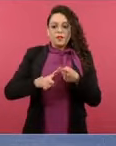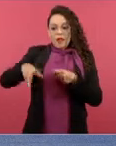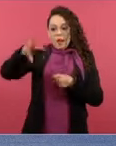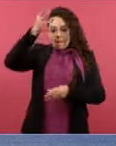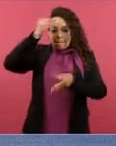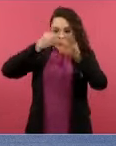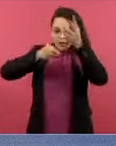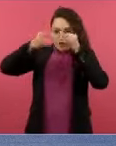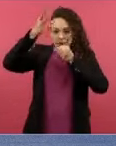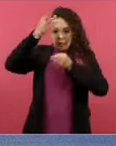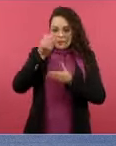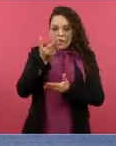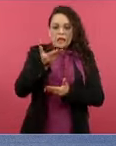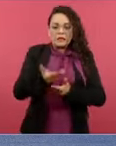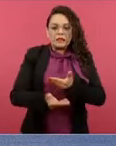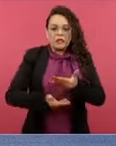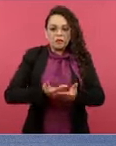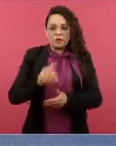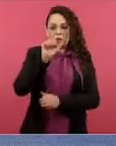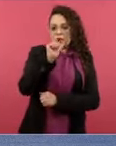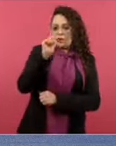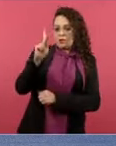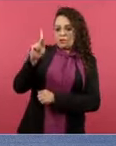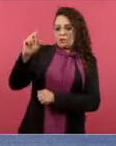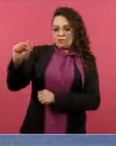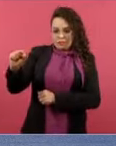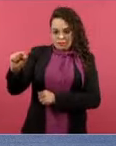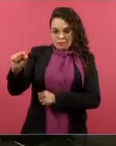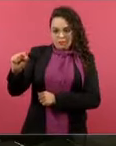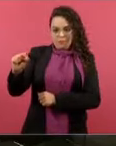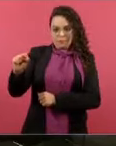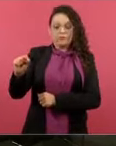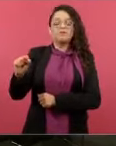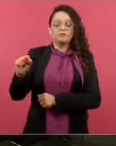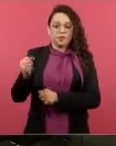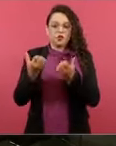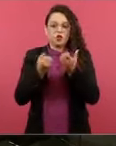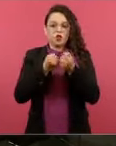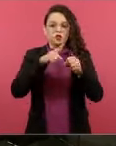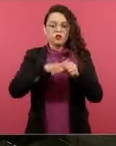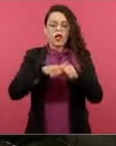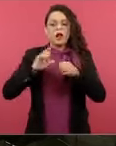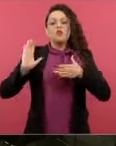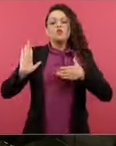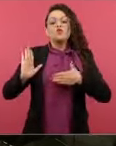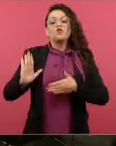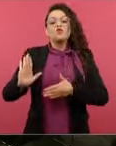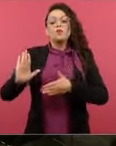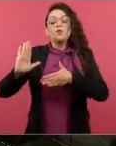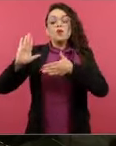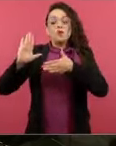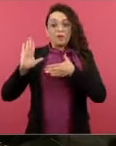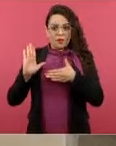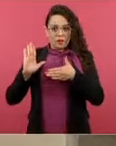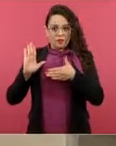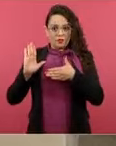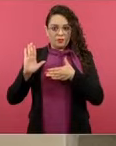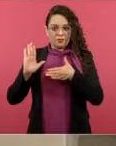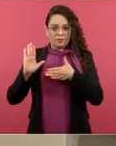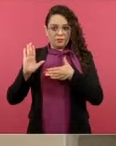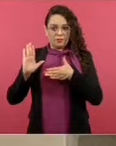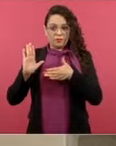un método para unir el aprendizaje con el compromiso social. Es aprender haciendo un